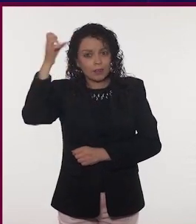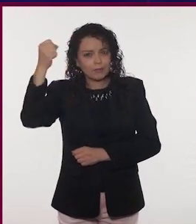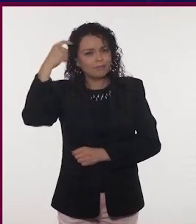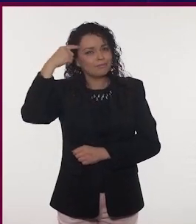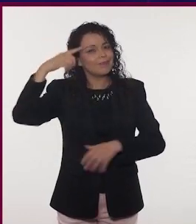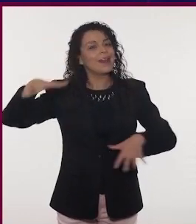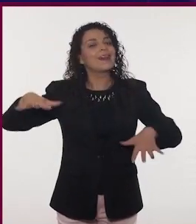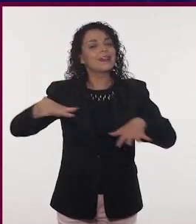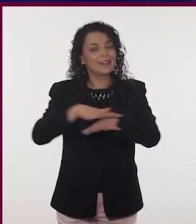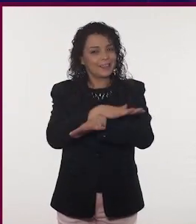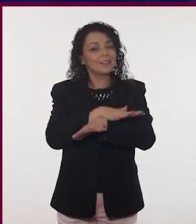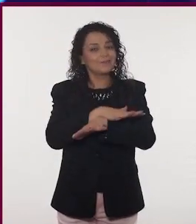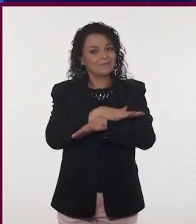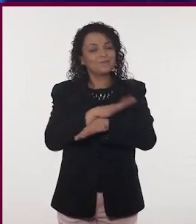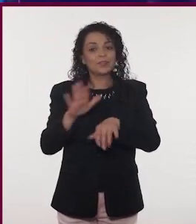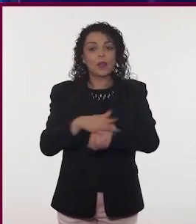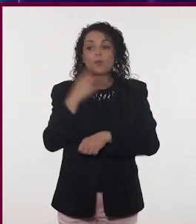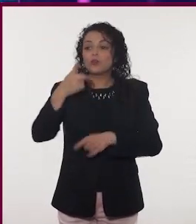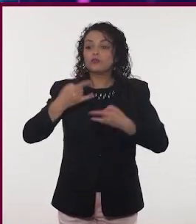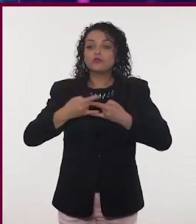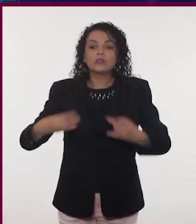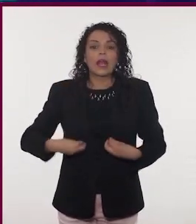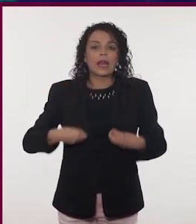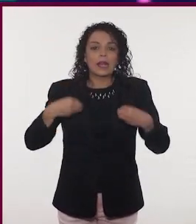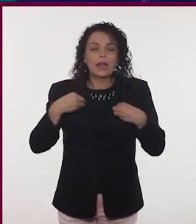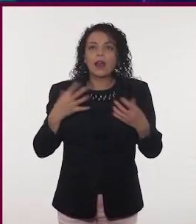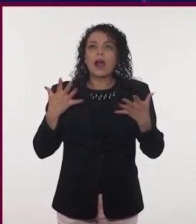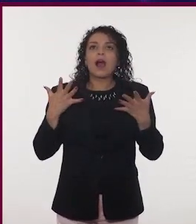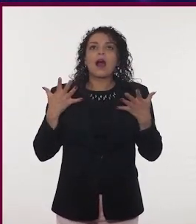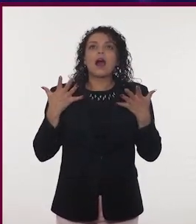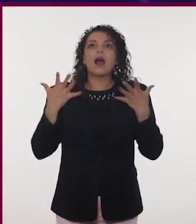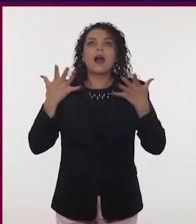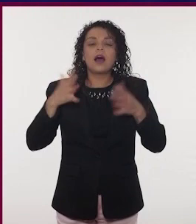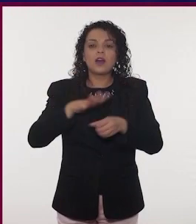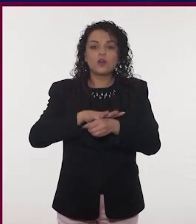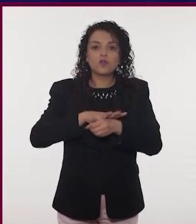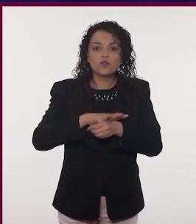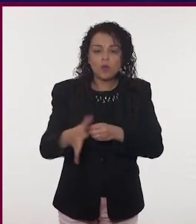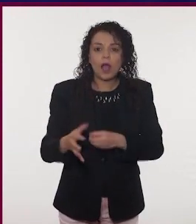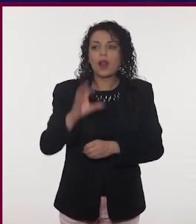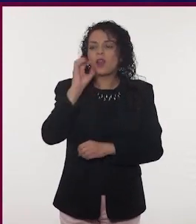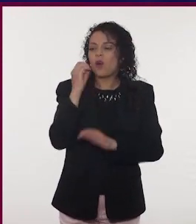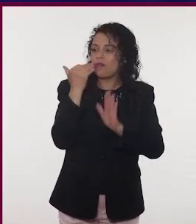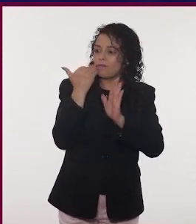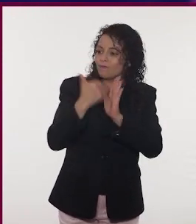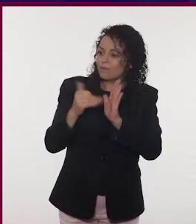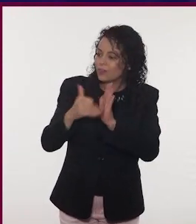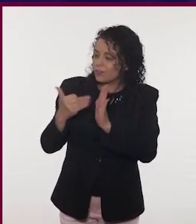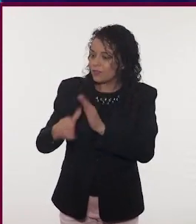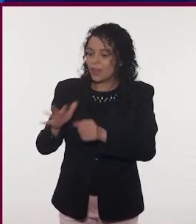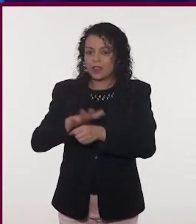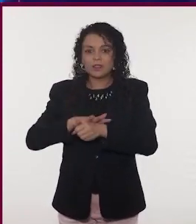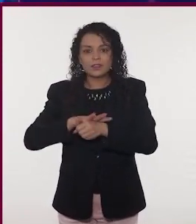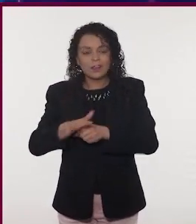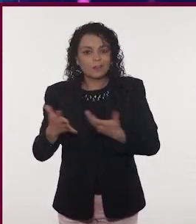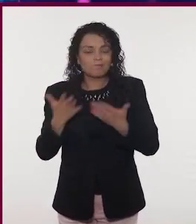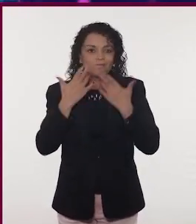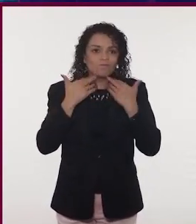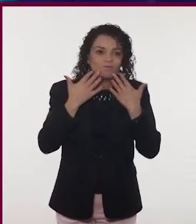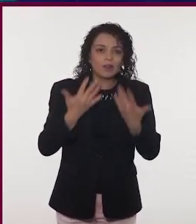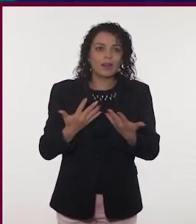muchos factores: la historia de vida, lo que se anhela, de lo que se carece, lo que se desea, en